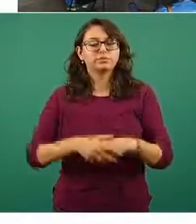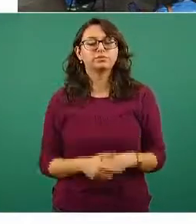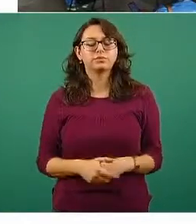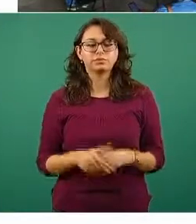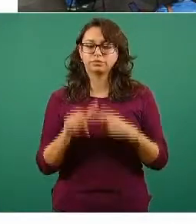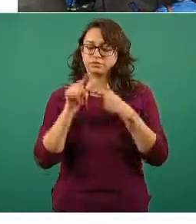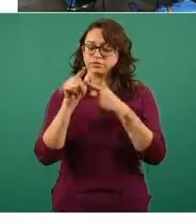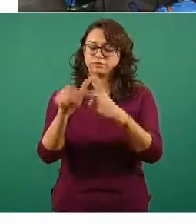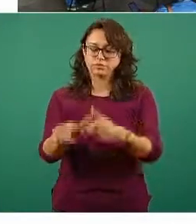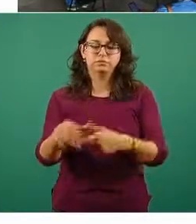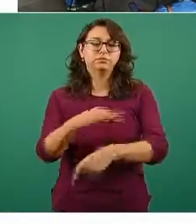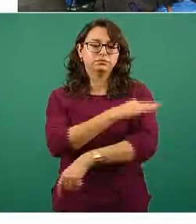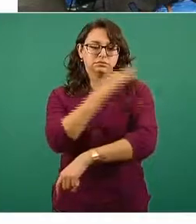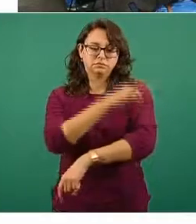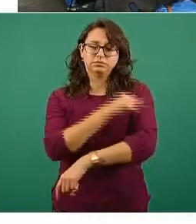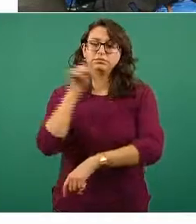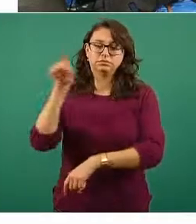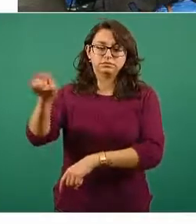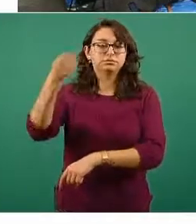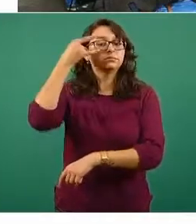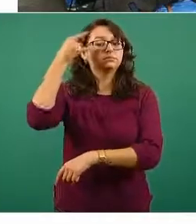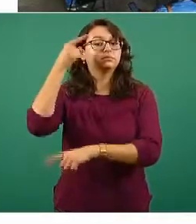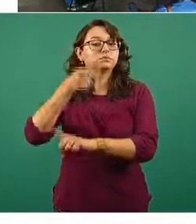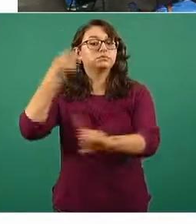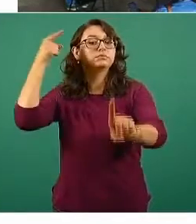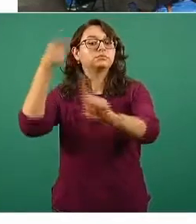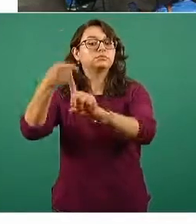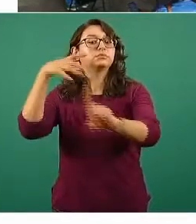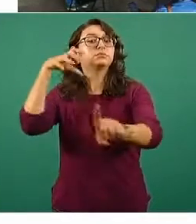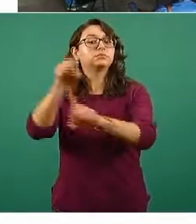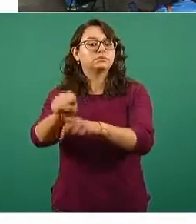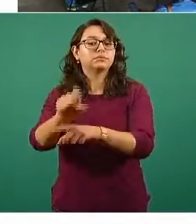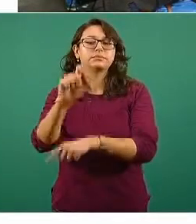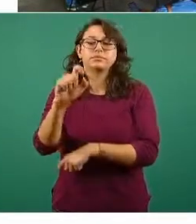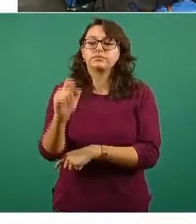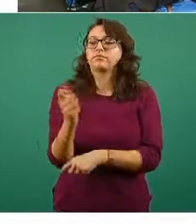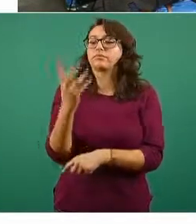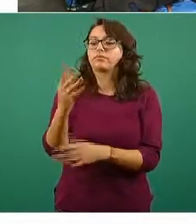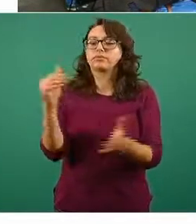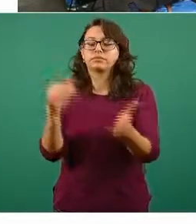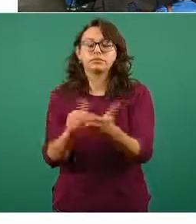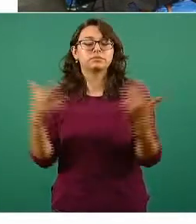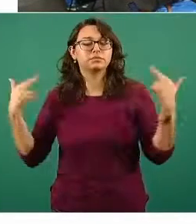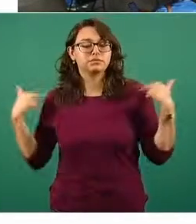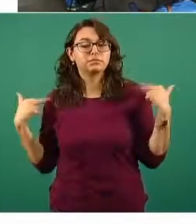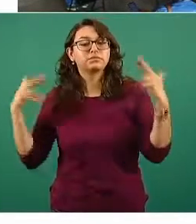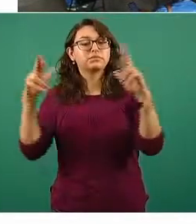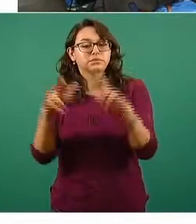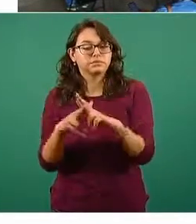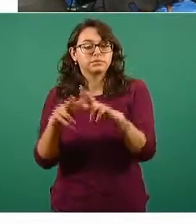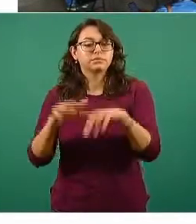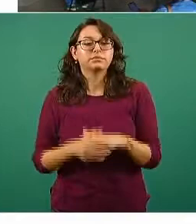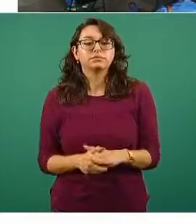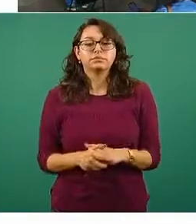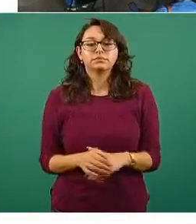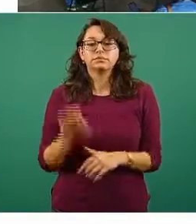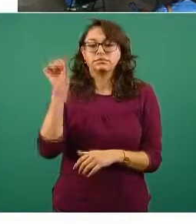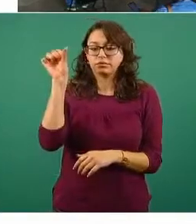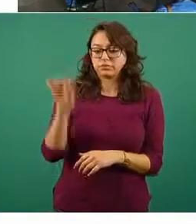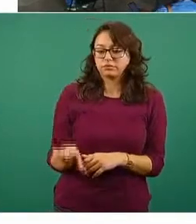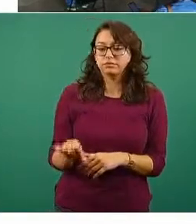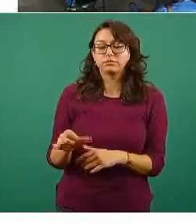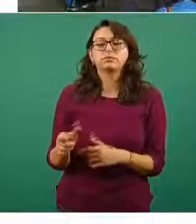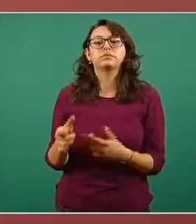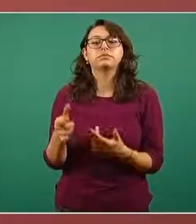continúa el operativo en Campeche. La meta, recordar, es un poco más de 24.000 mentores y hoy se vacunó especialmente